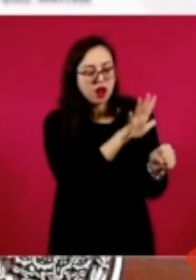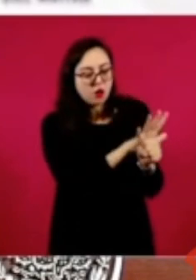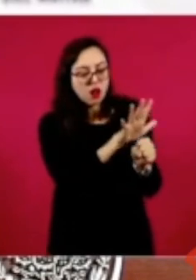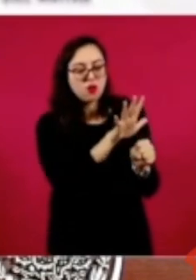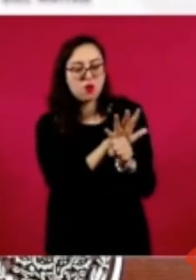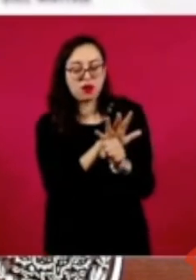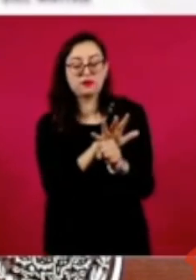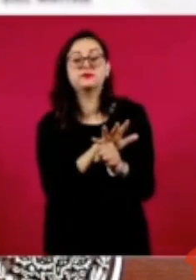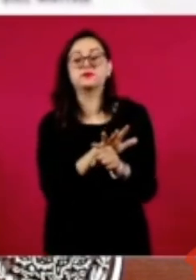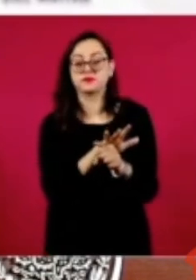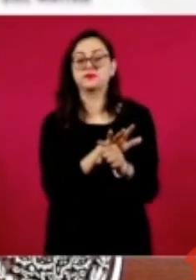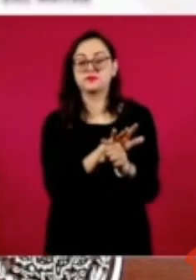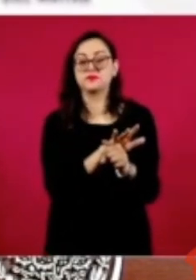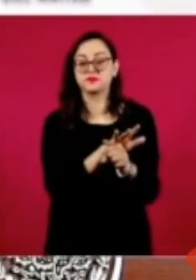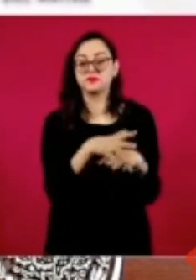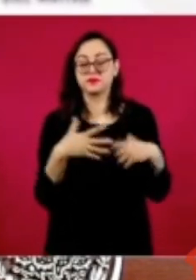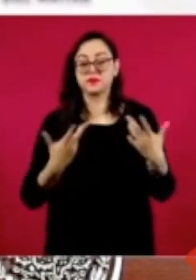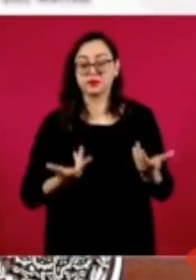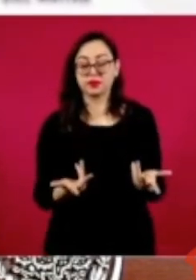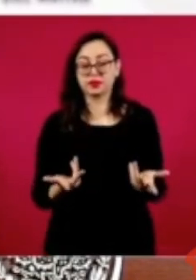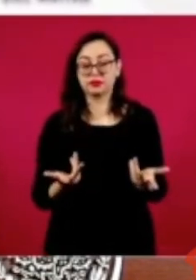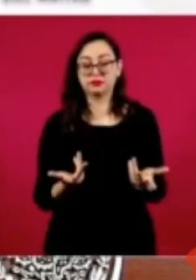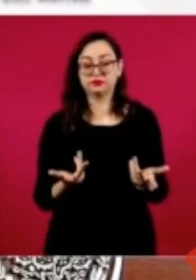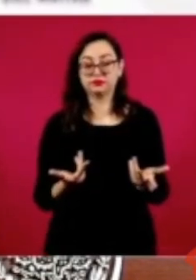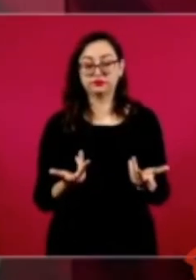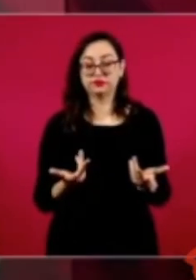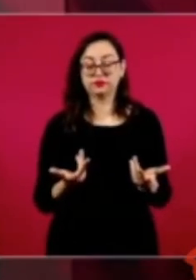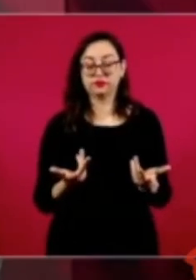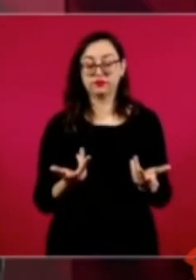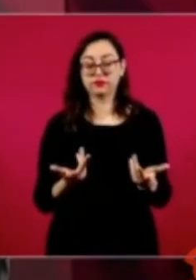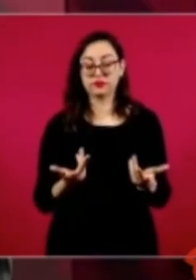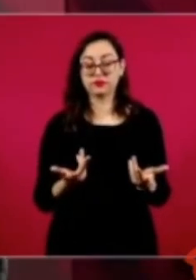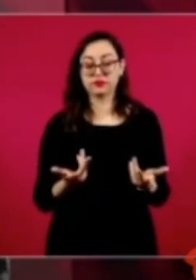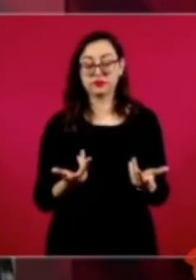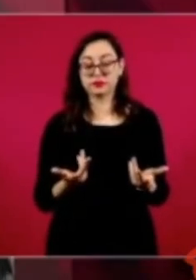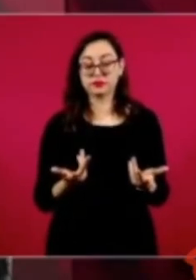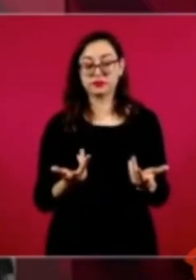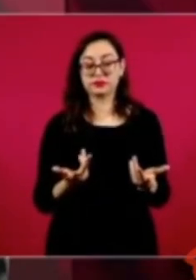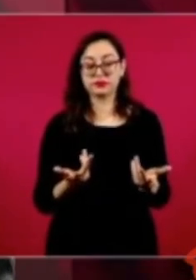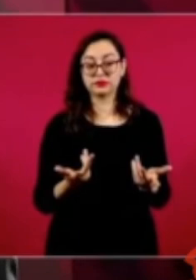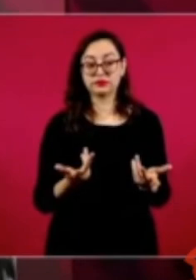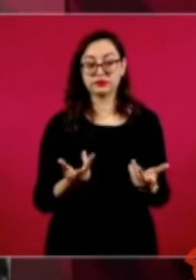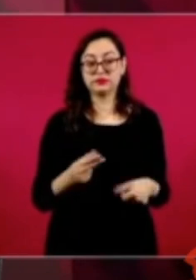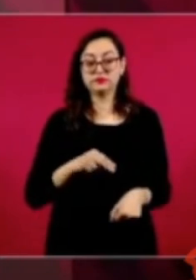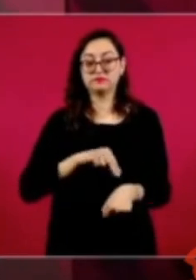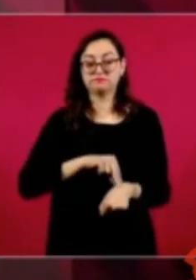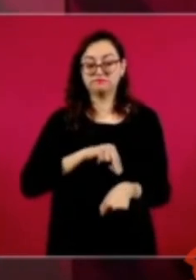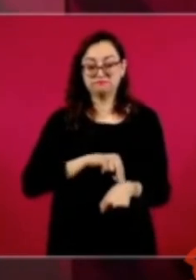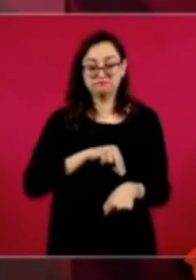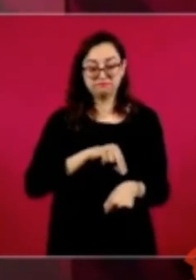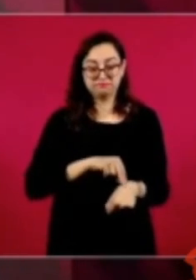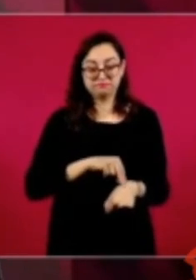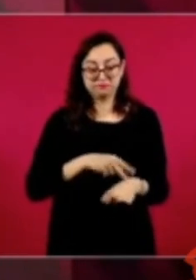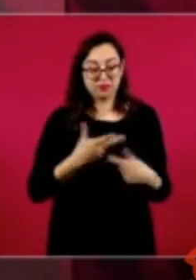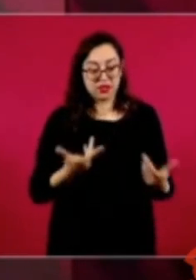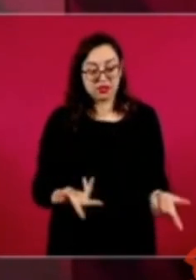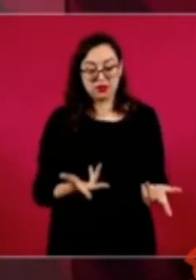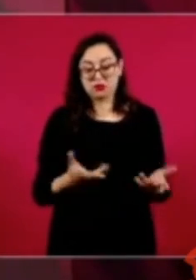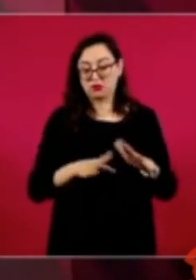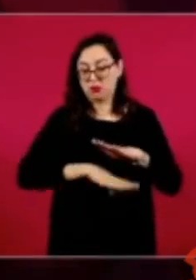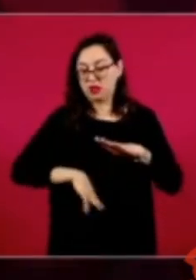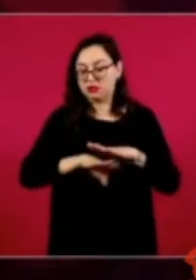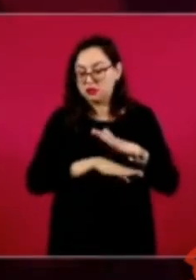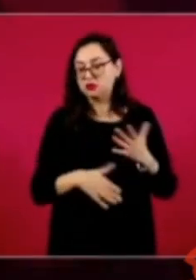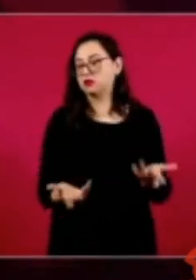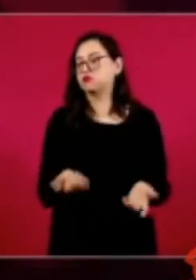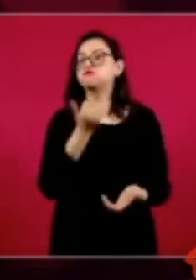y van a tener, en el caso de lo médico, lo básico, que no falte el alcohol, que no